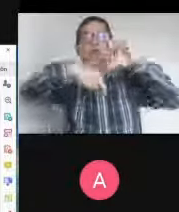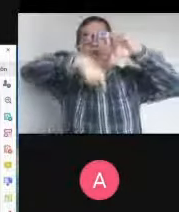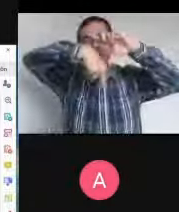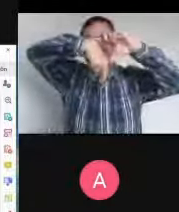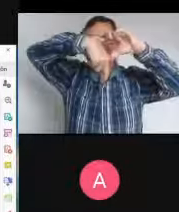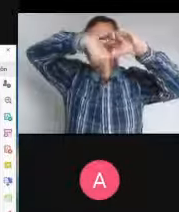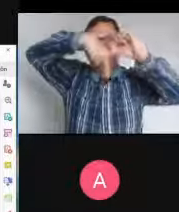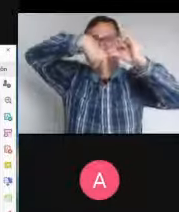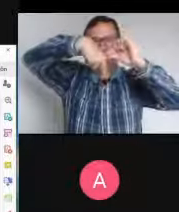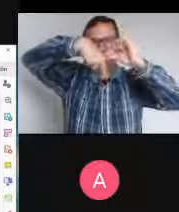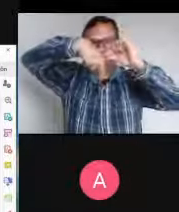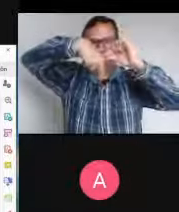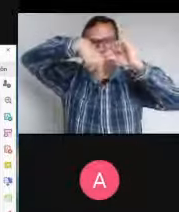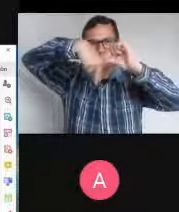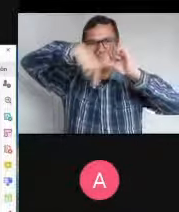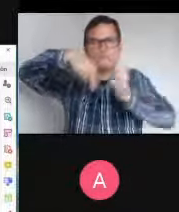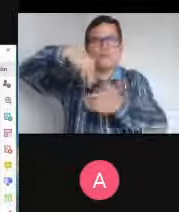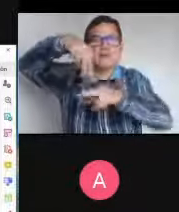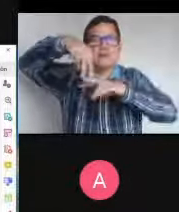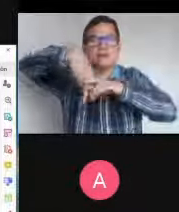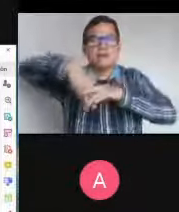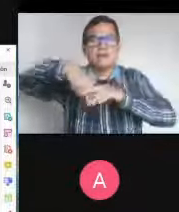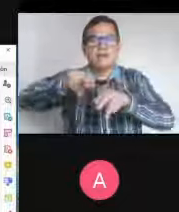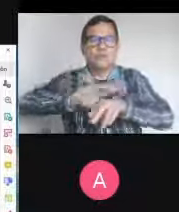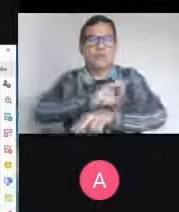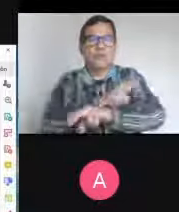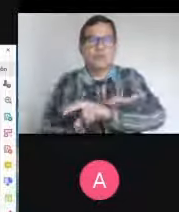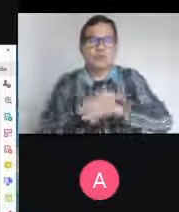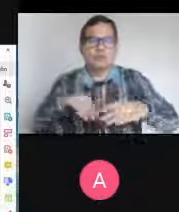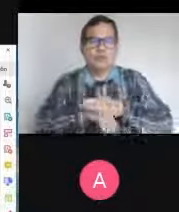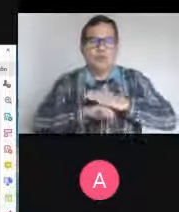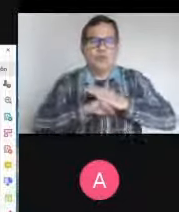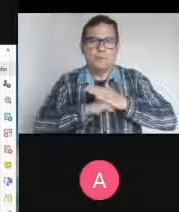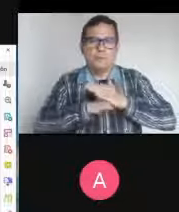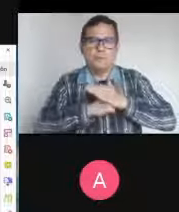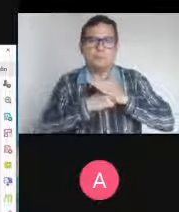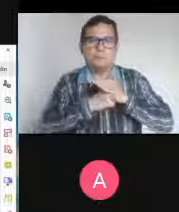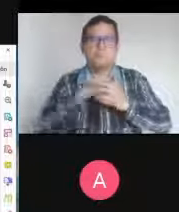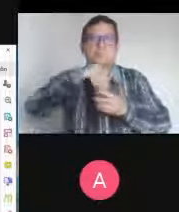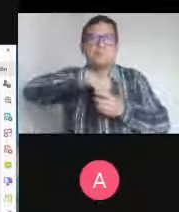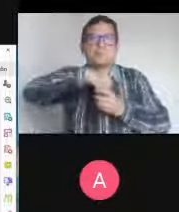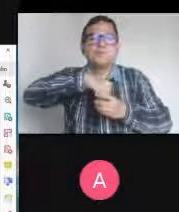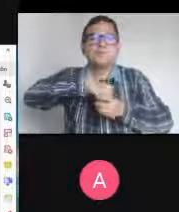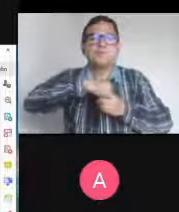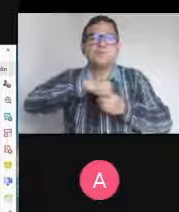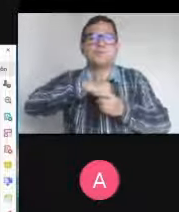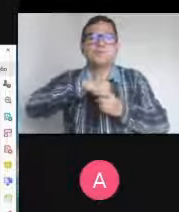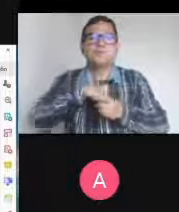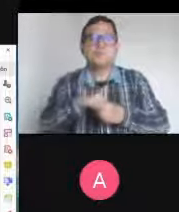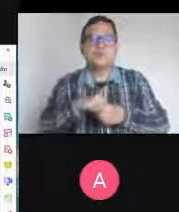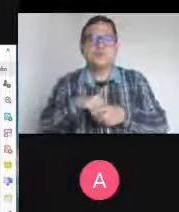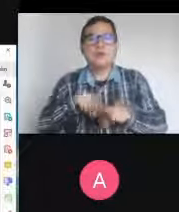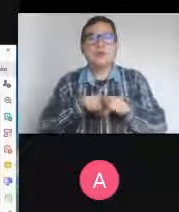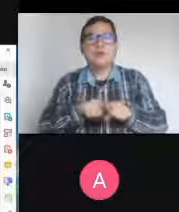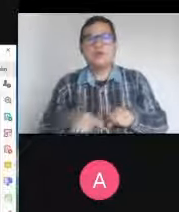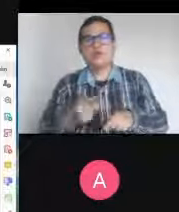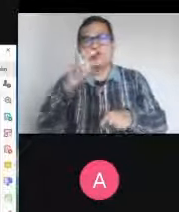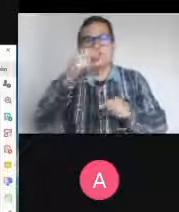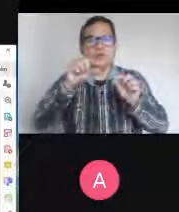El condensador internamente pues viene construido con dos superficies